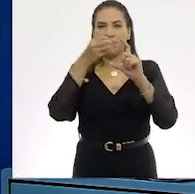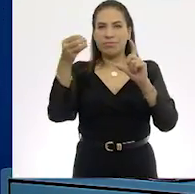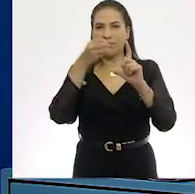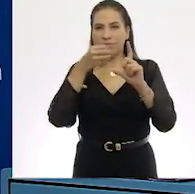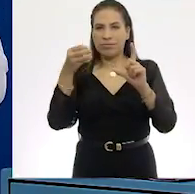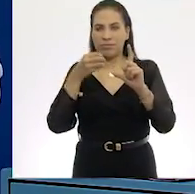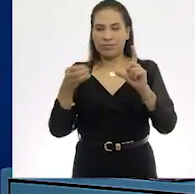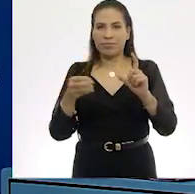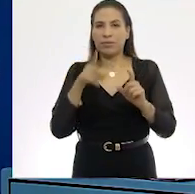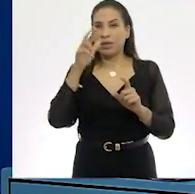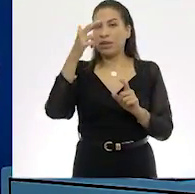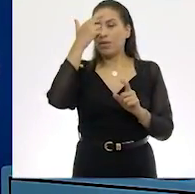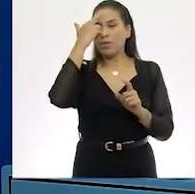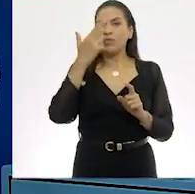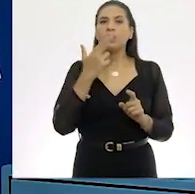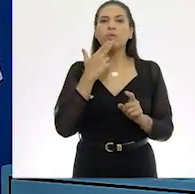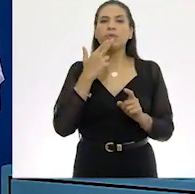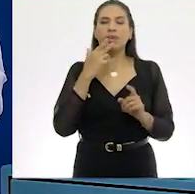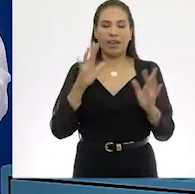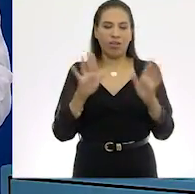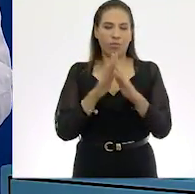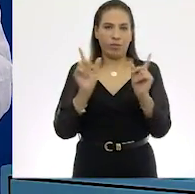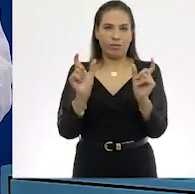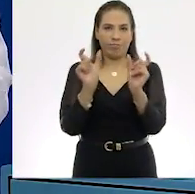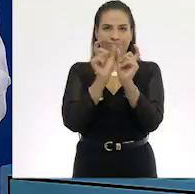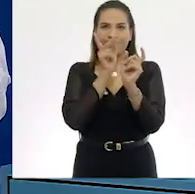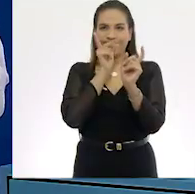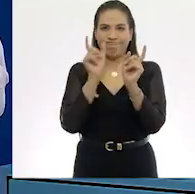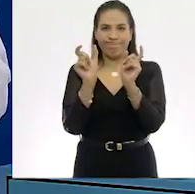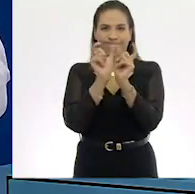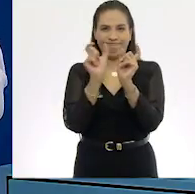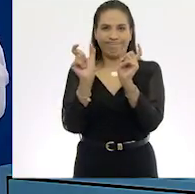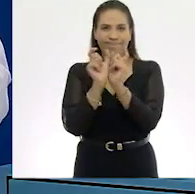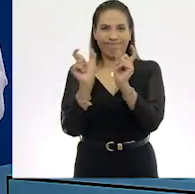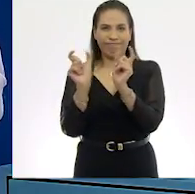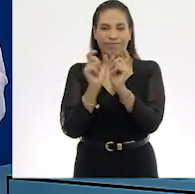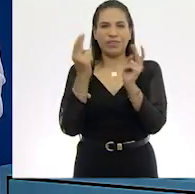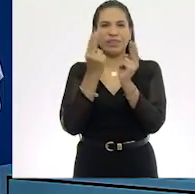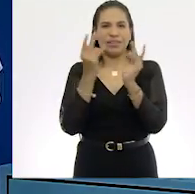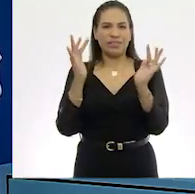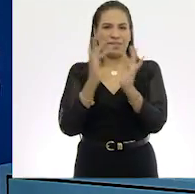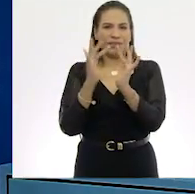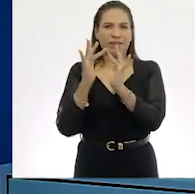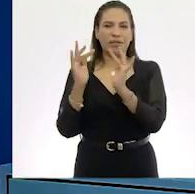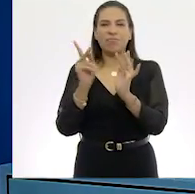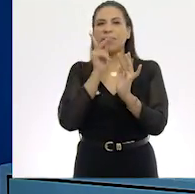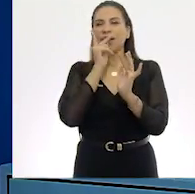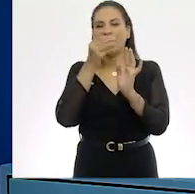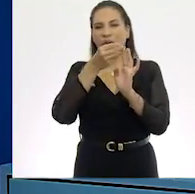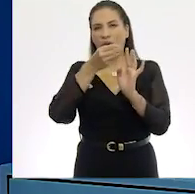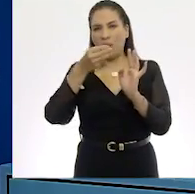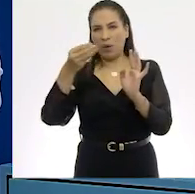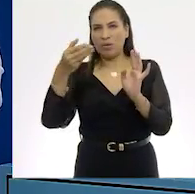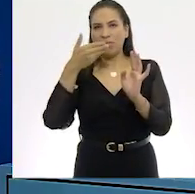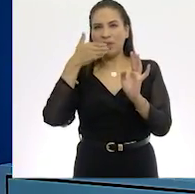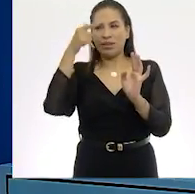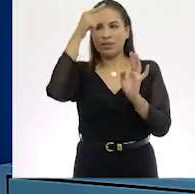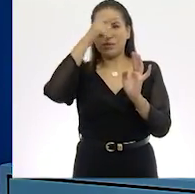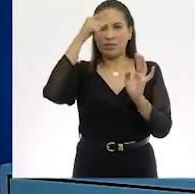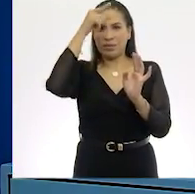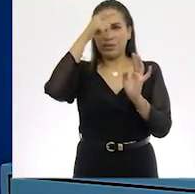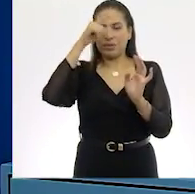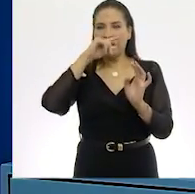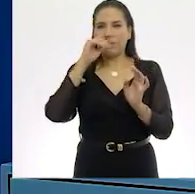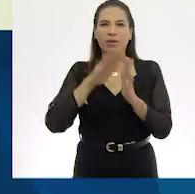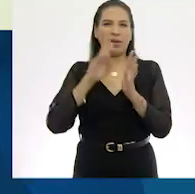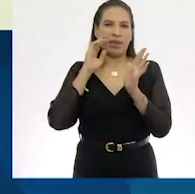marcamos. Recuerda usar conectores o lo que sea necesario para que las ideas queden en un orden lógico.